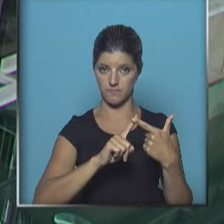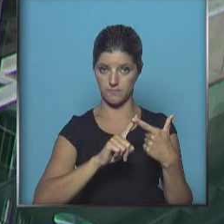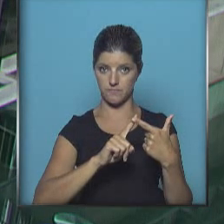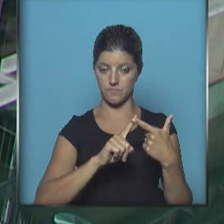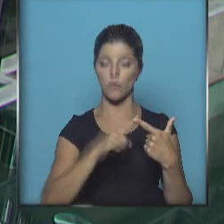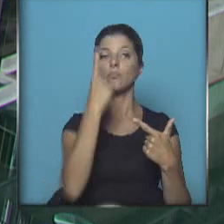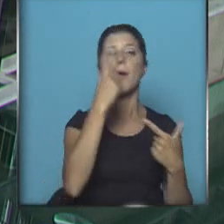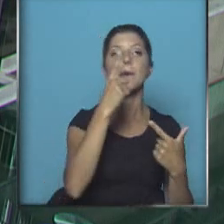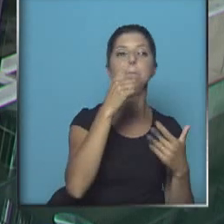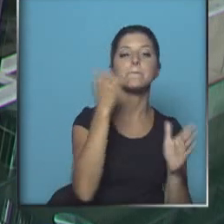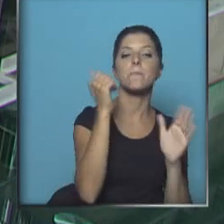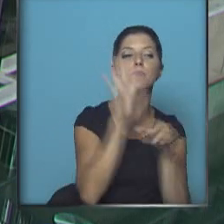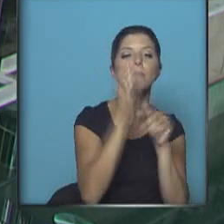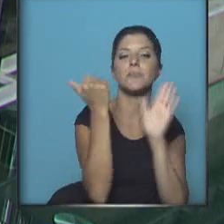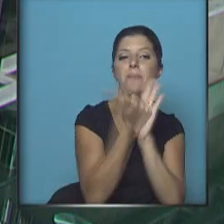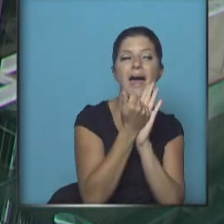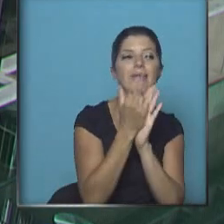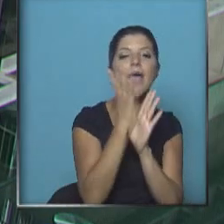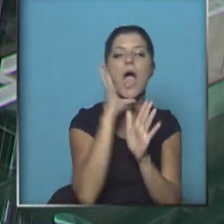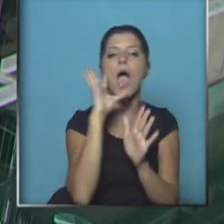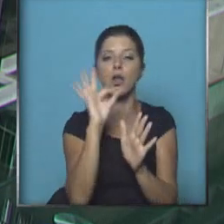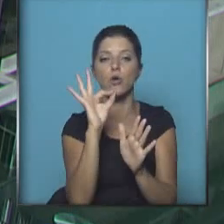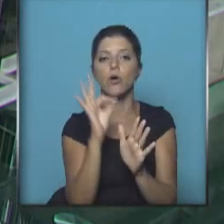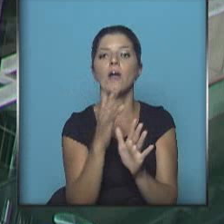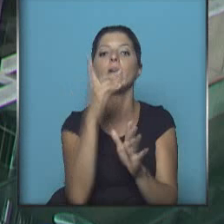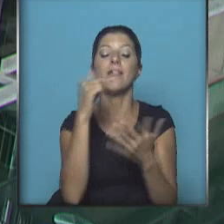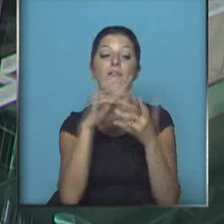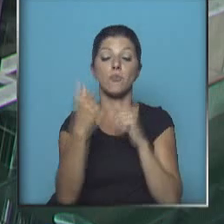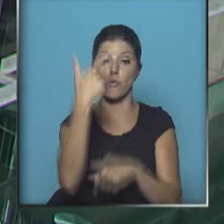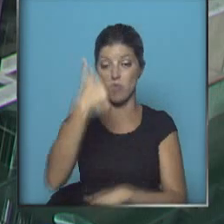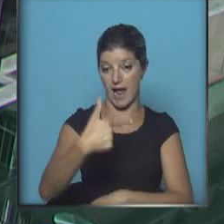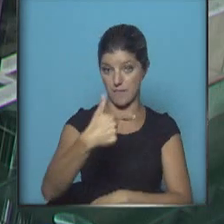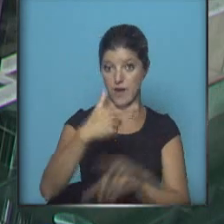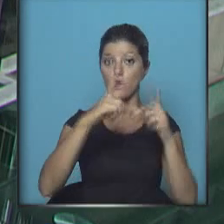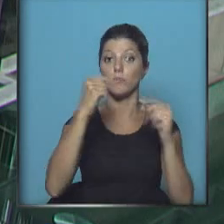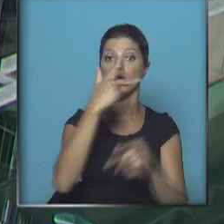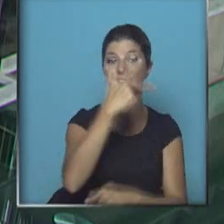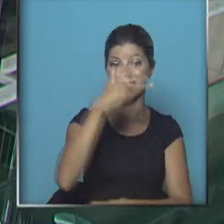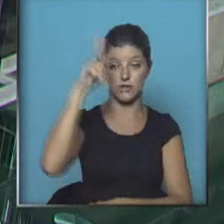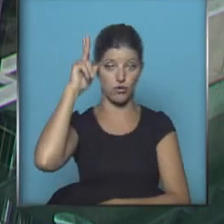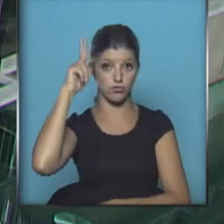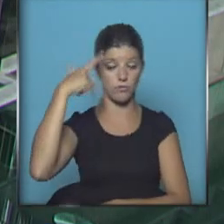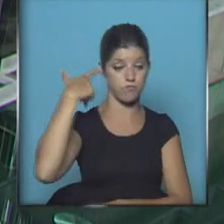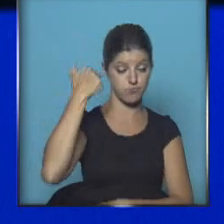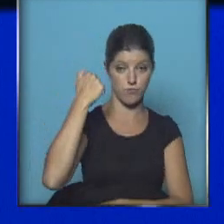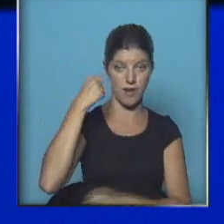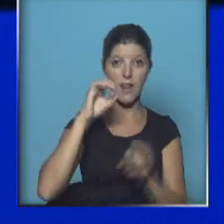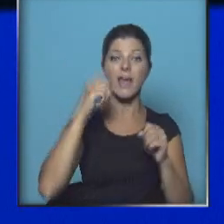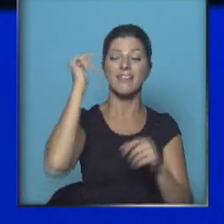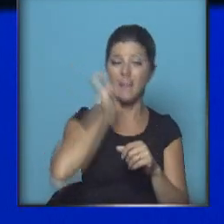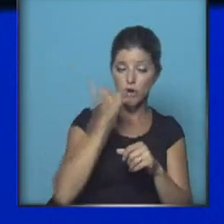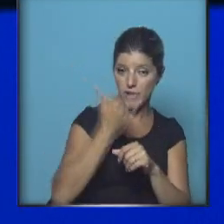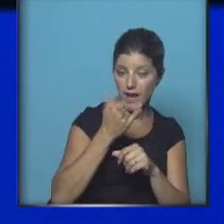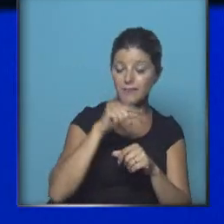ninguna marca de la patada que un 38 especial da, según se mostró en todos los